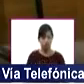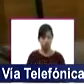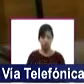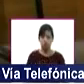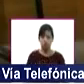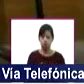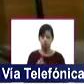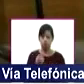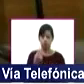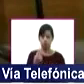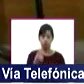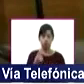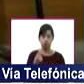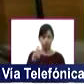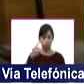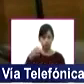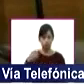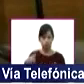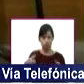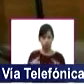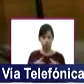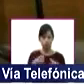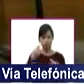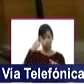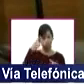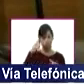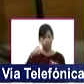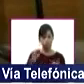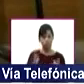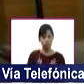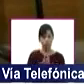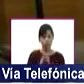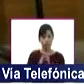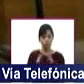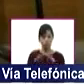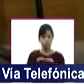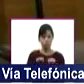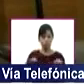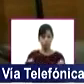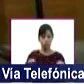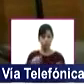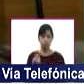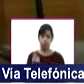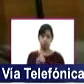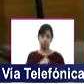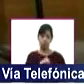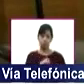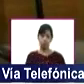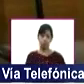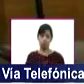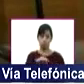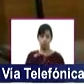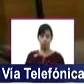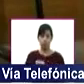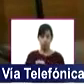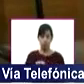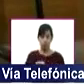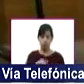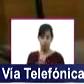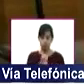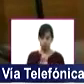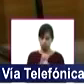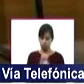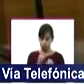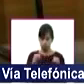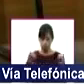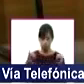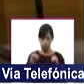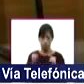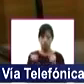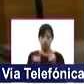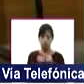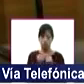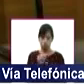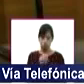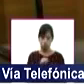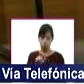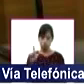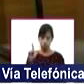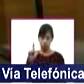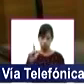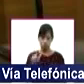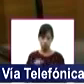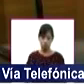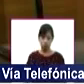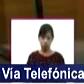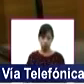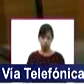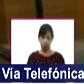fue muy intensa en contra del INE al respecto. Bien. En este momento hay una fuerte campaña de propaganda contra el